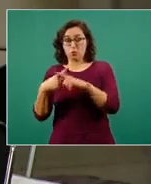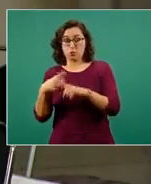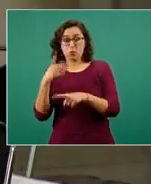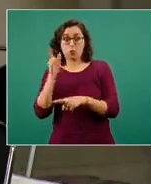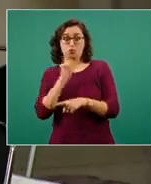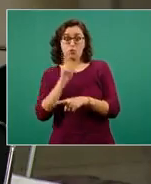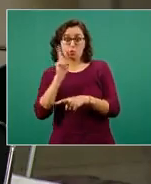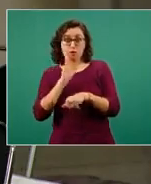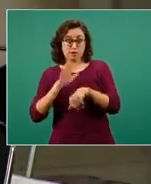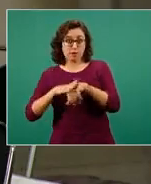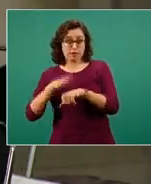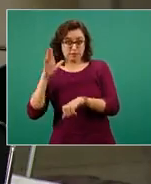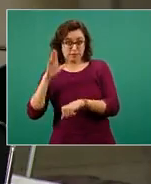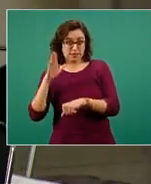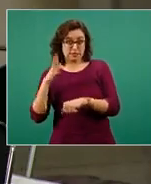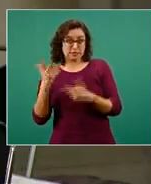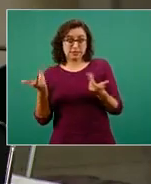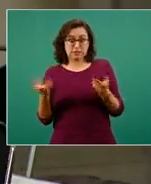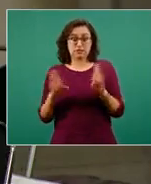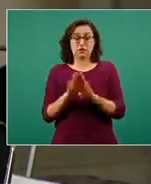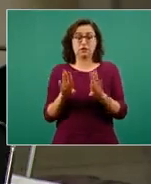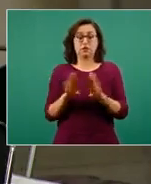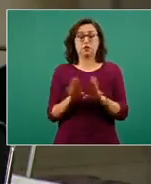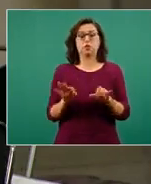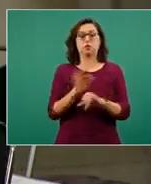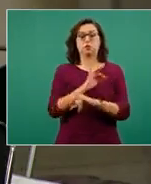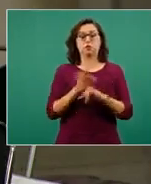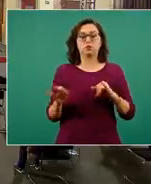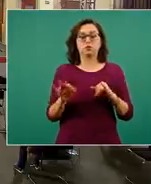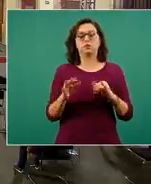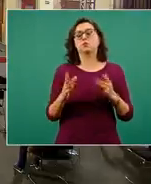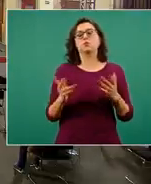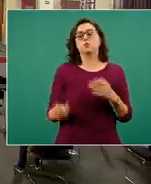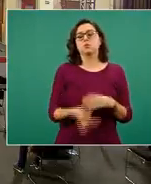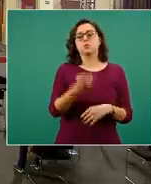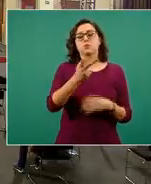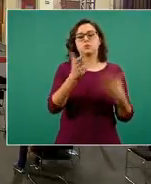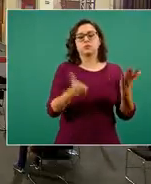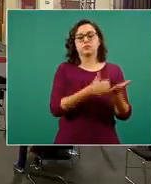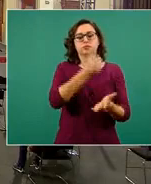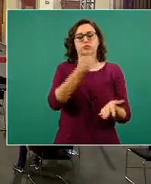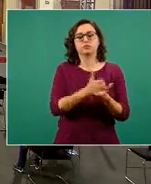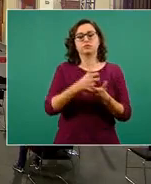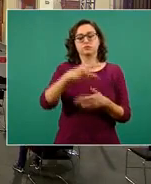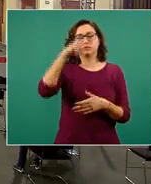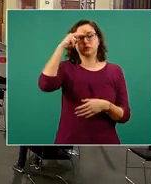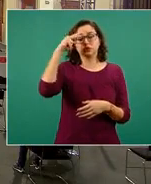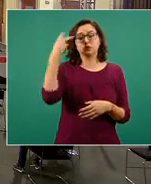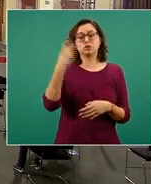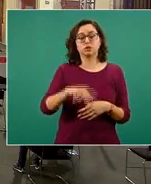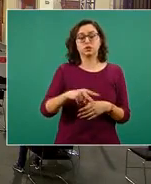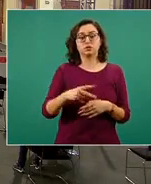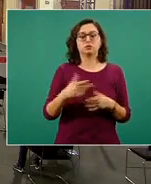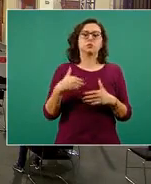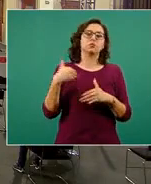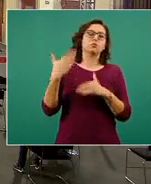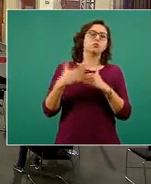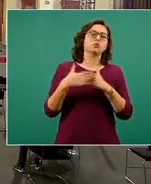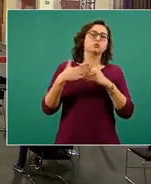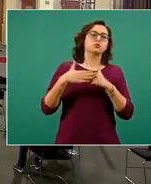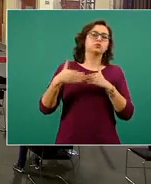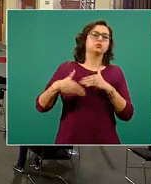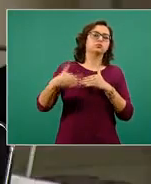de México? Y finalmente preguntarle si la Ciudad de México, el gobierno de la Ciudad de México, qué medidas está proyectando